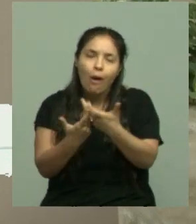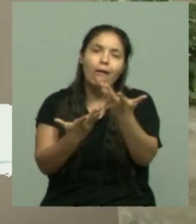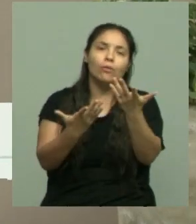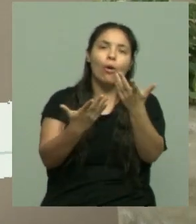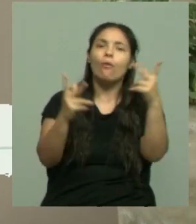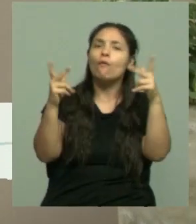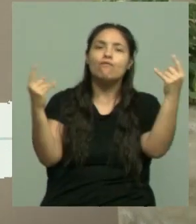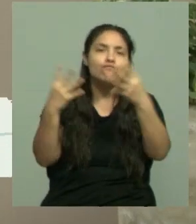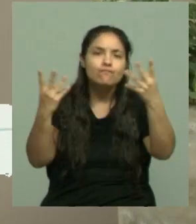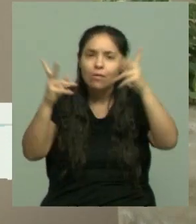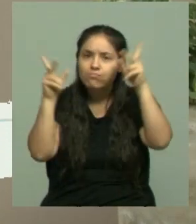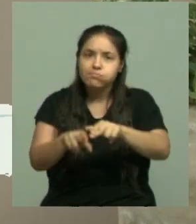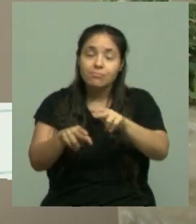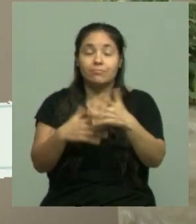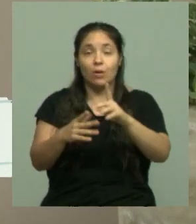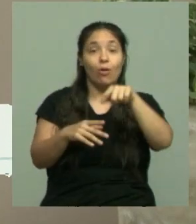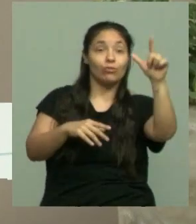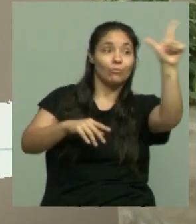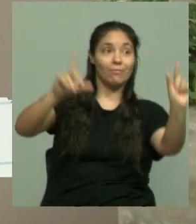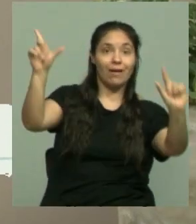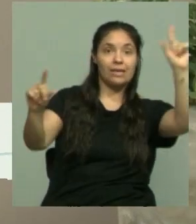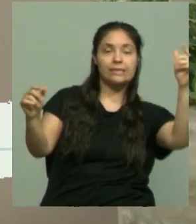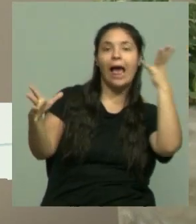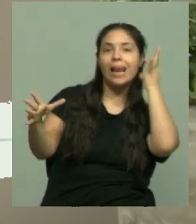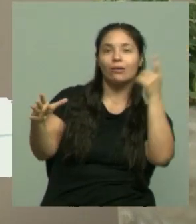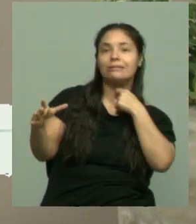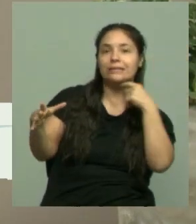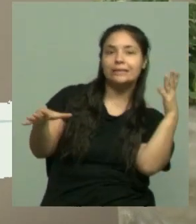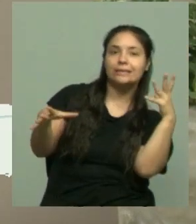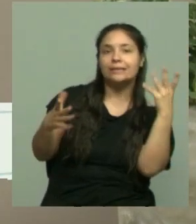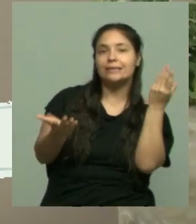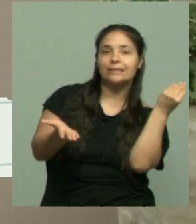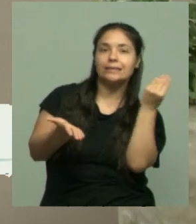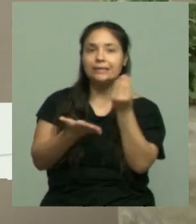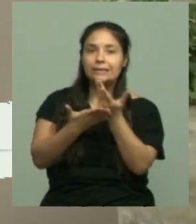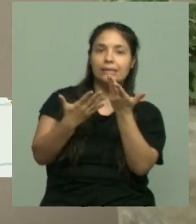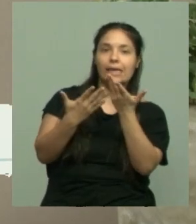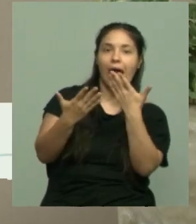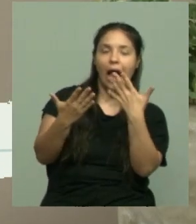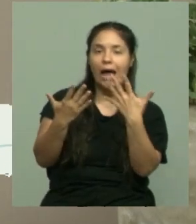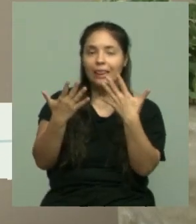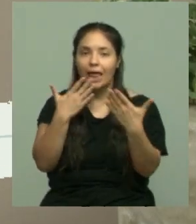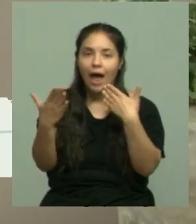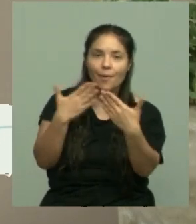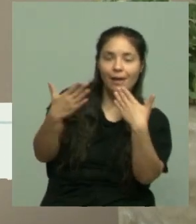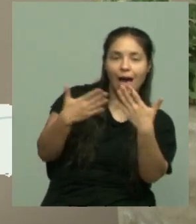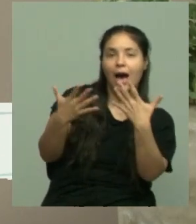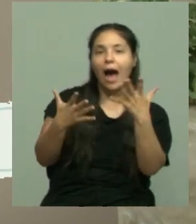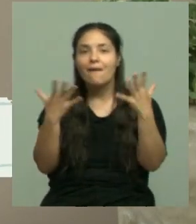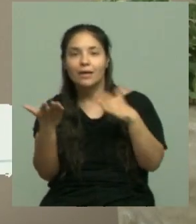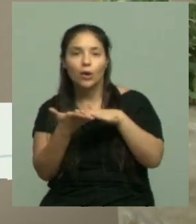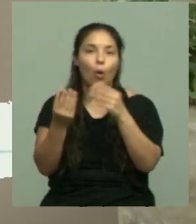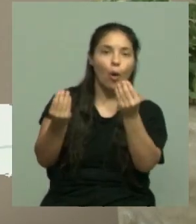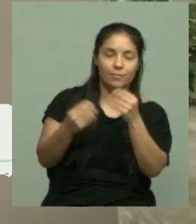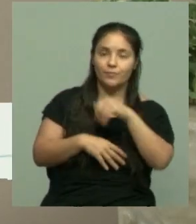intervenir en esto, mediando en el conflicto, pero lo vamos a hablar con Augusto Grilli Fox a ver realmente cómo estamos parados hoy, o cómo está el